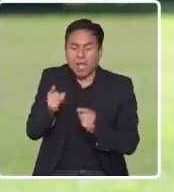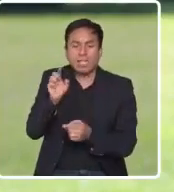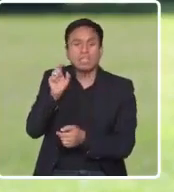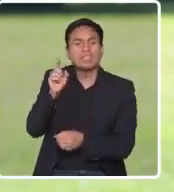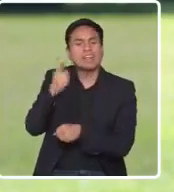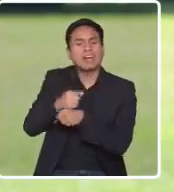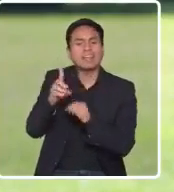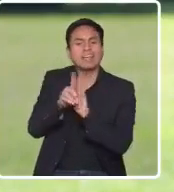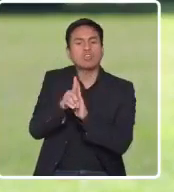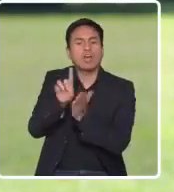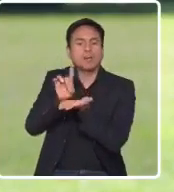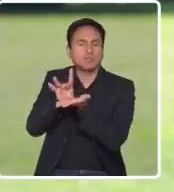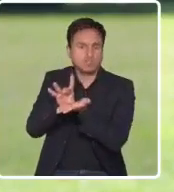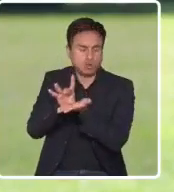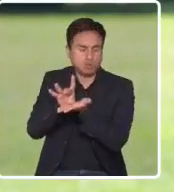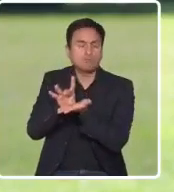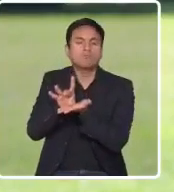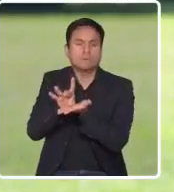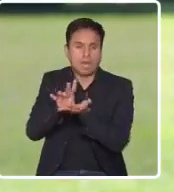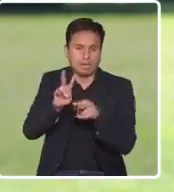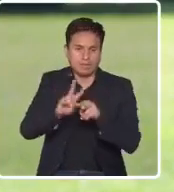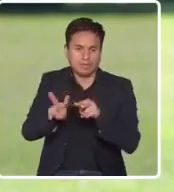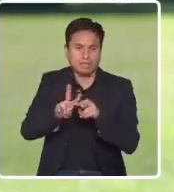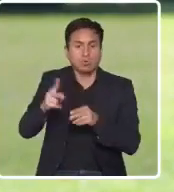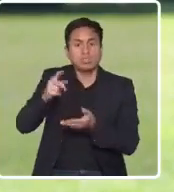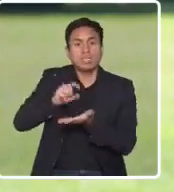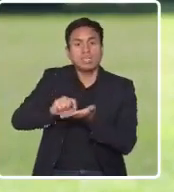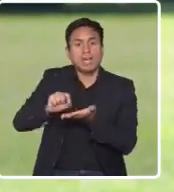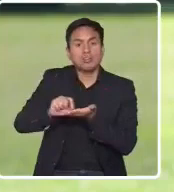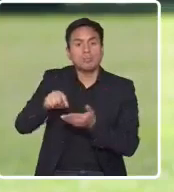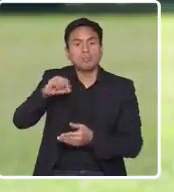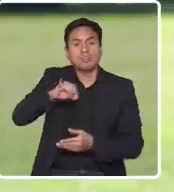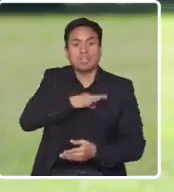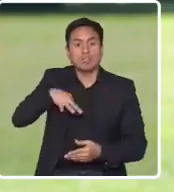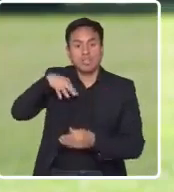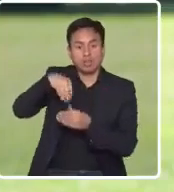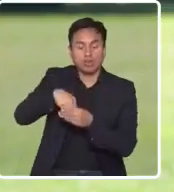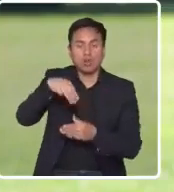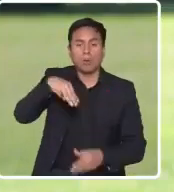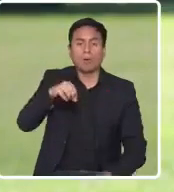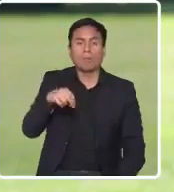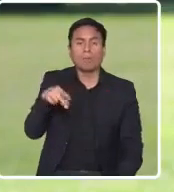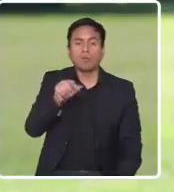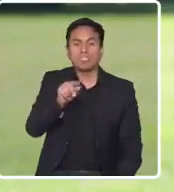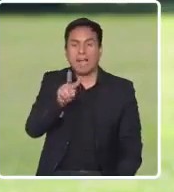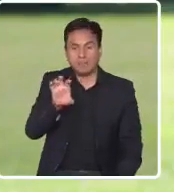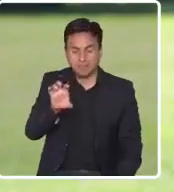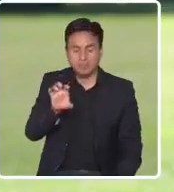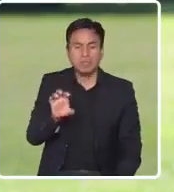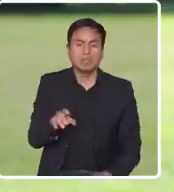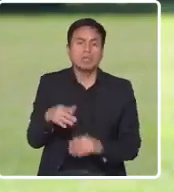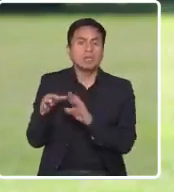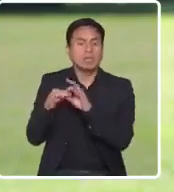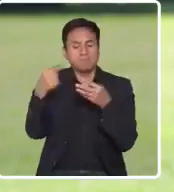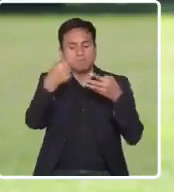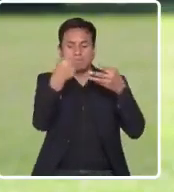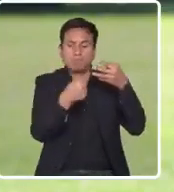dictará el decreto de expulsión por parte del subsecretario del Interior, Manuel Monsalve. Como pueden